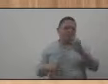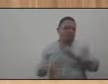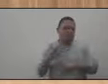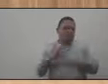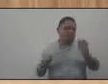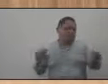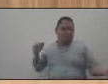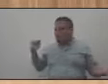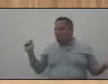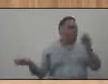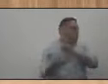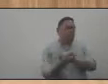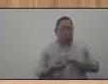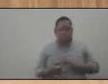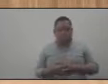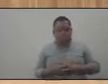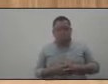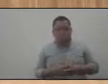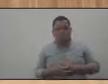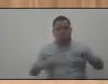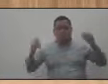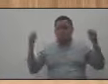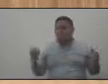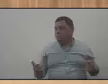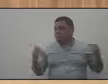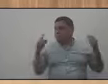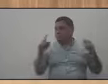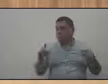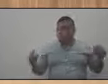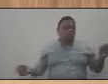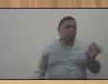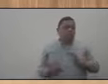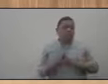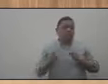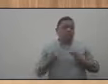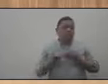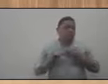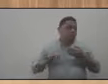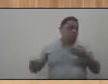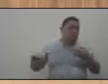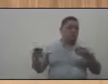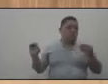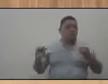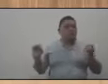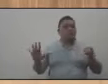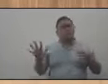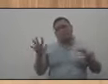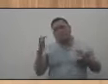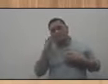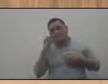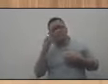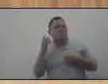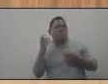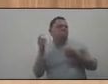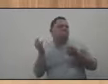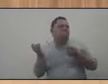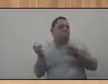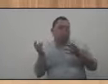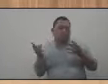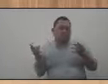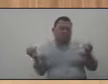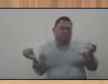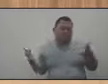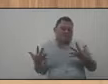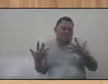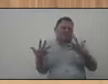el rumbo de lo trazado y en espera que fuese sido un evento aislado o una epidemia eventual, se convirtió en una